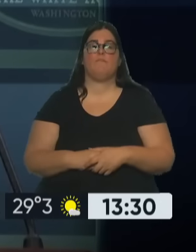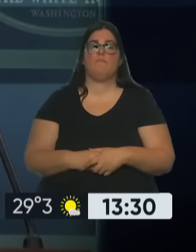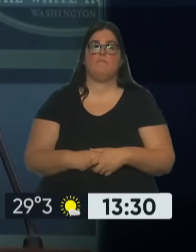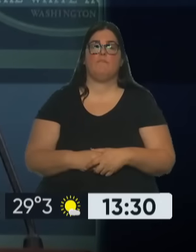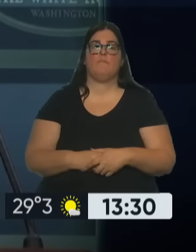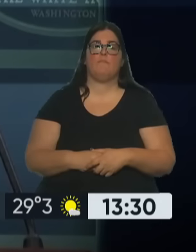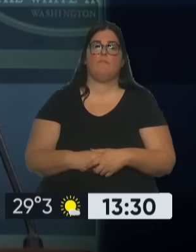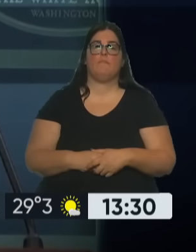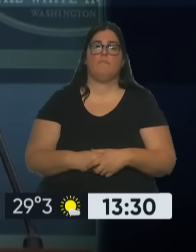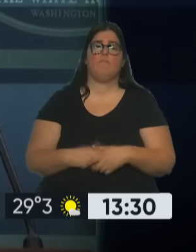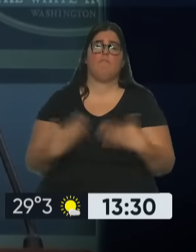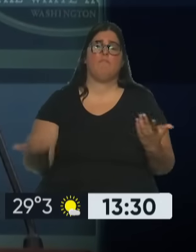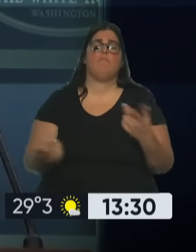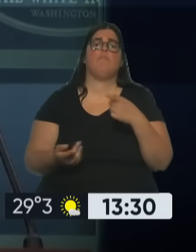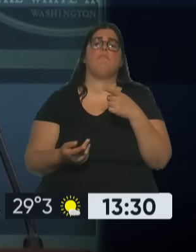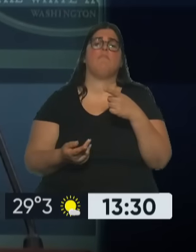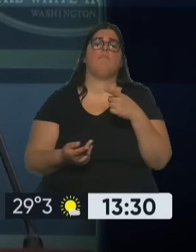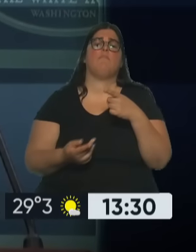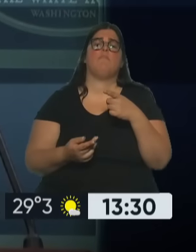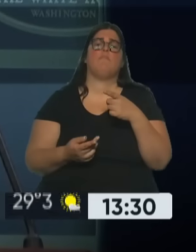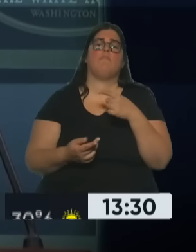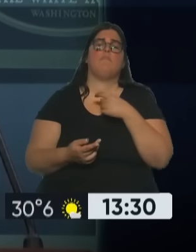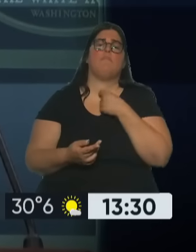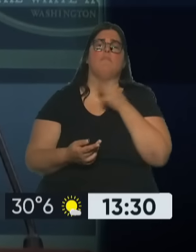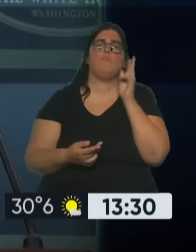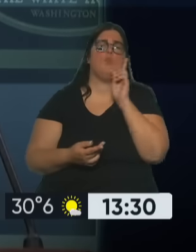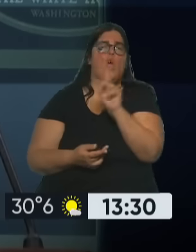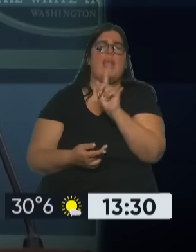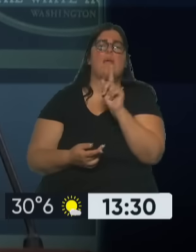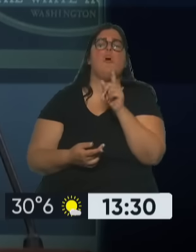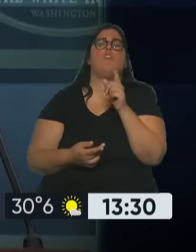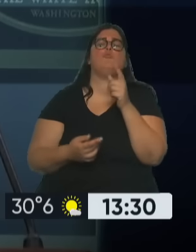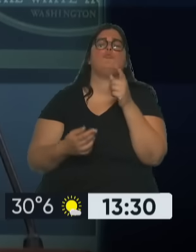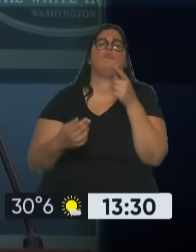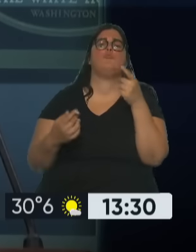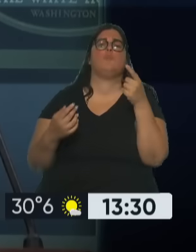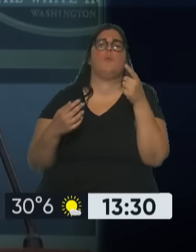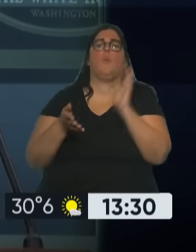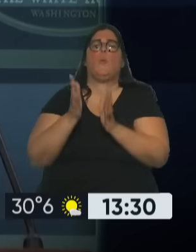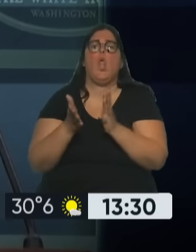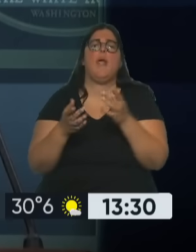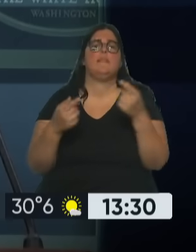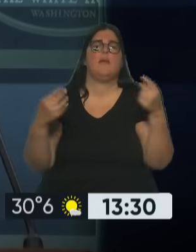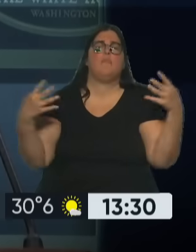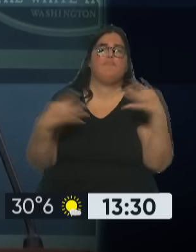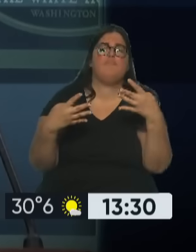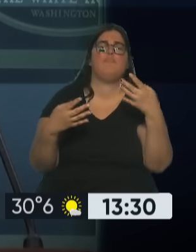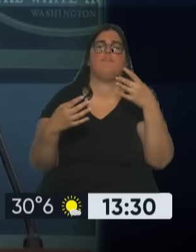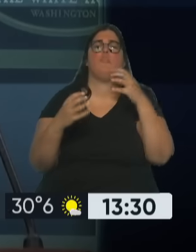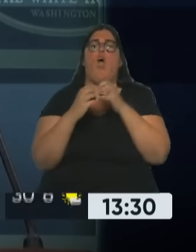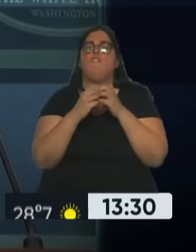the arbitral decision needs to be respected. We obviously don't want to see any violence occur here or conflict